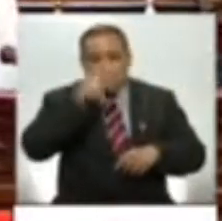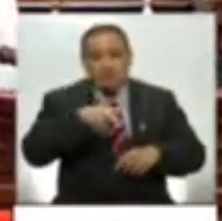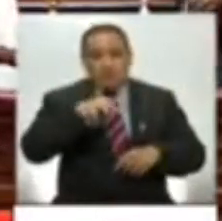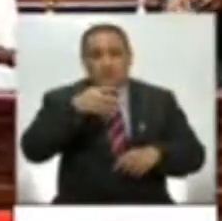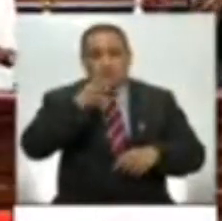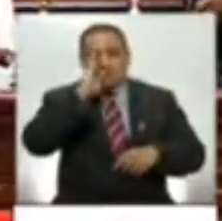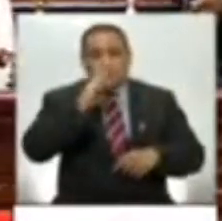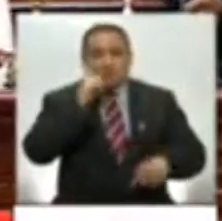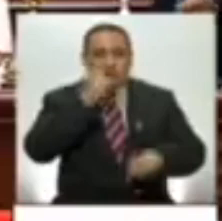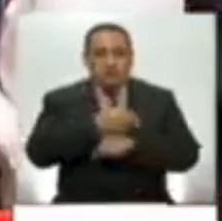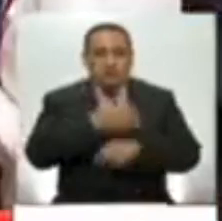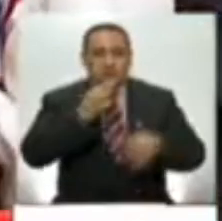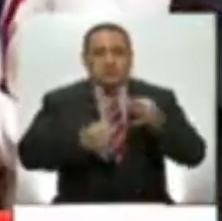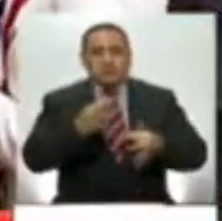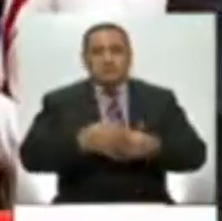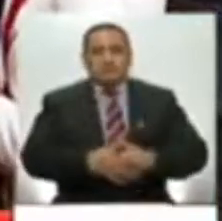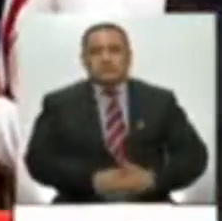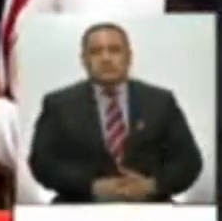lo demanden.